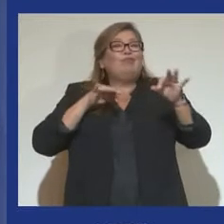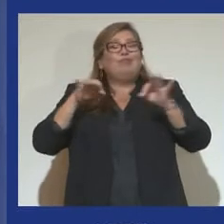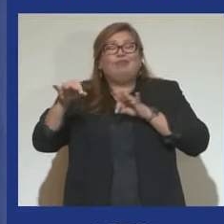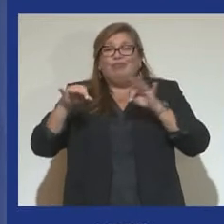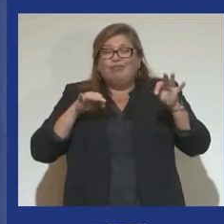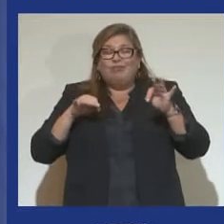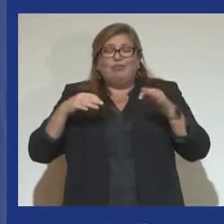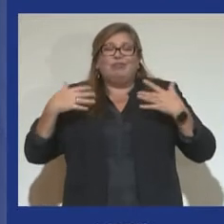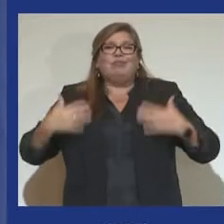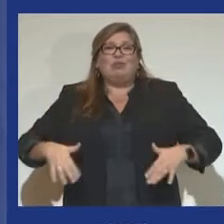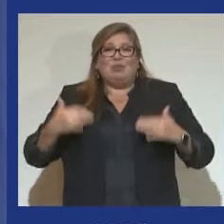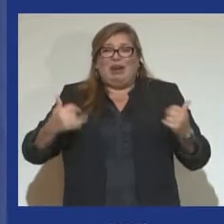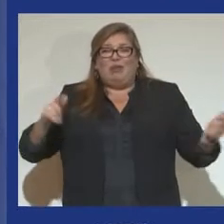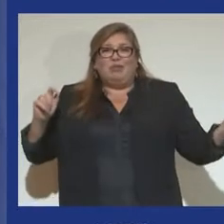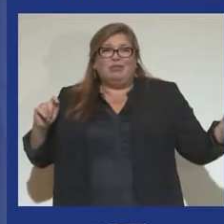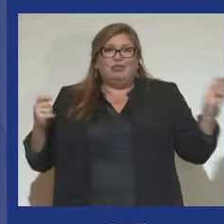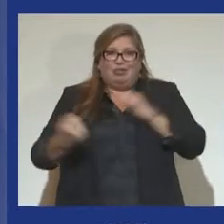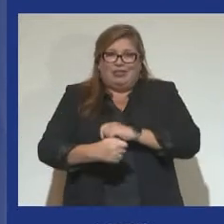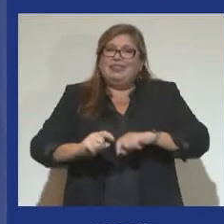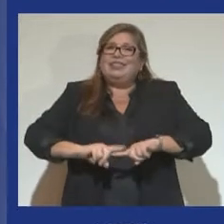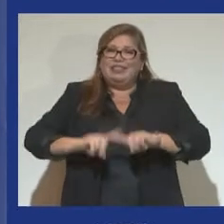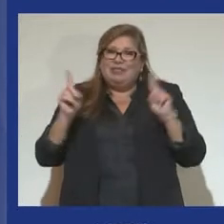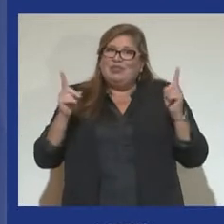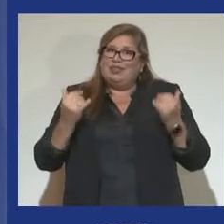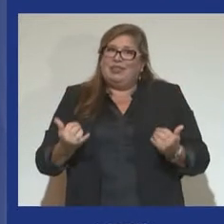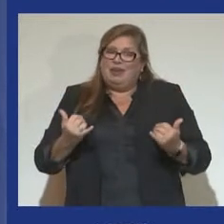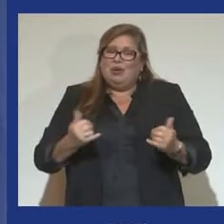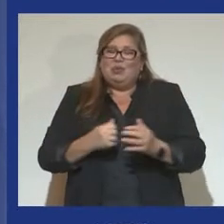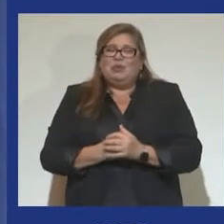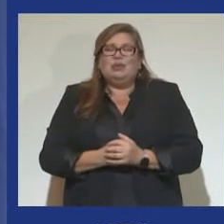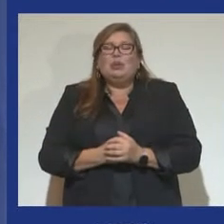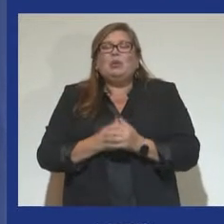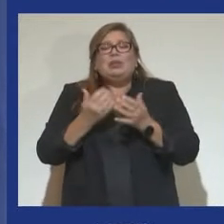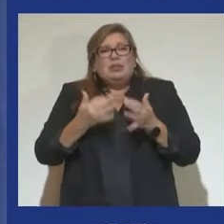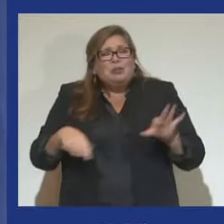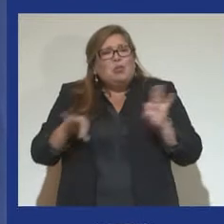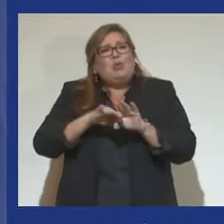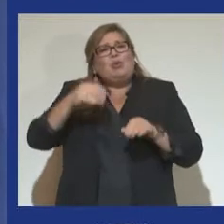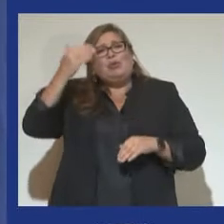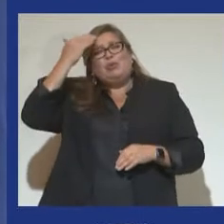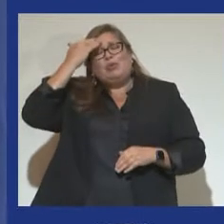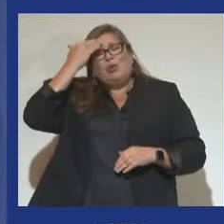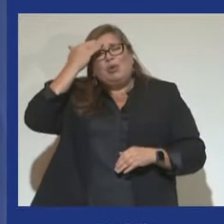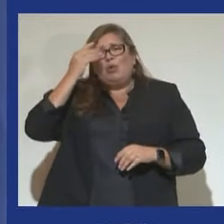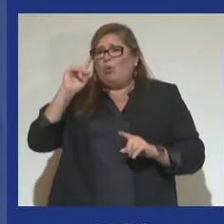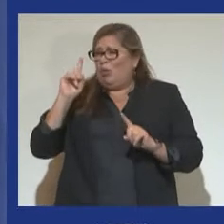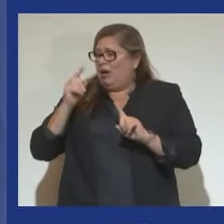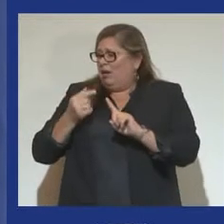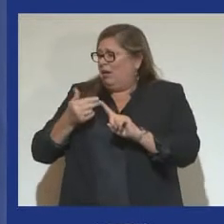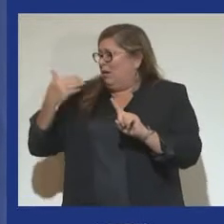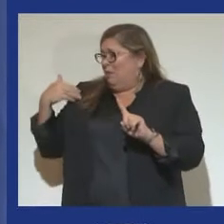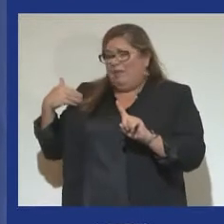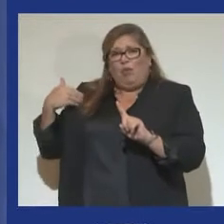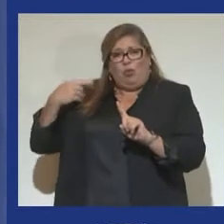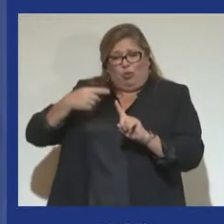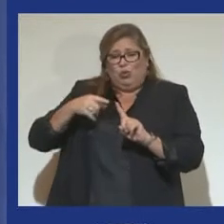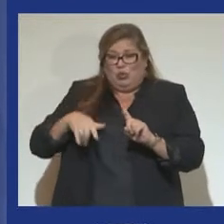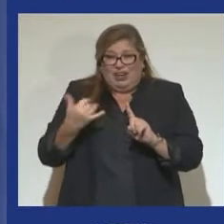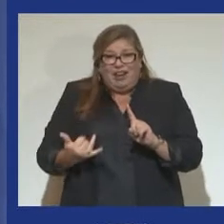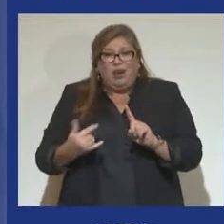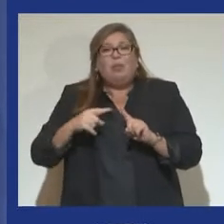y cuánto ha cambiado y creo que es importante que comprendamos hacia dónde nos dirigimos hacia donde hemos